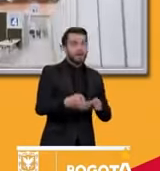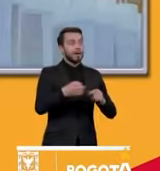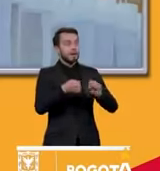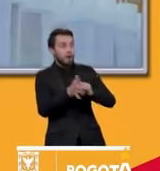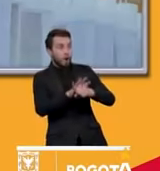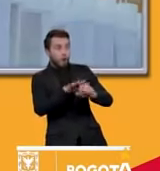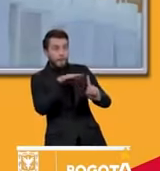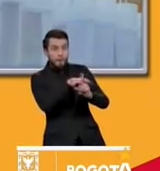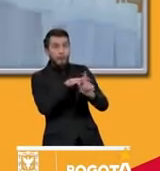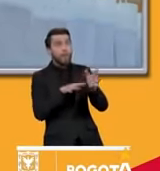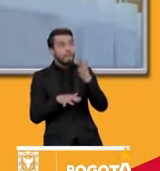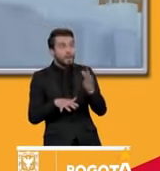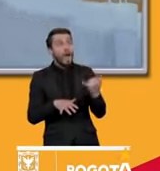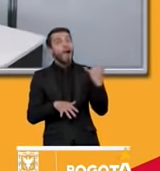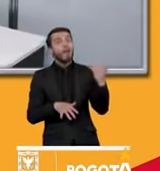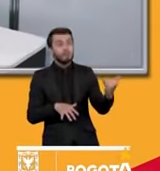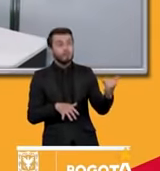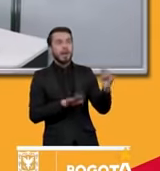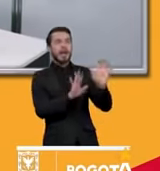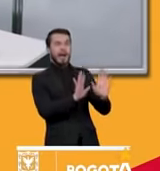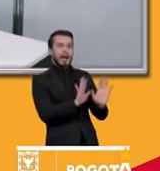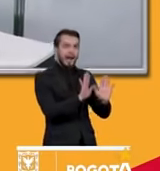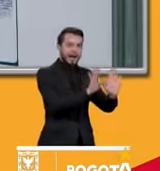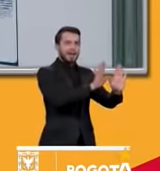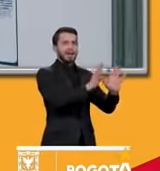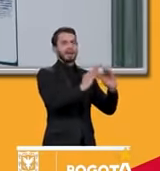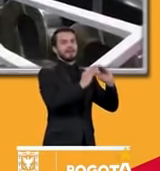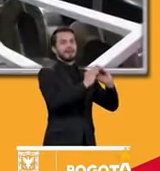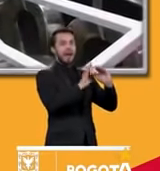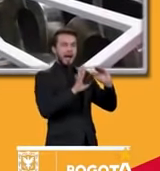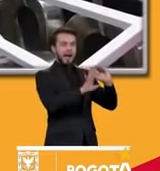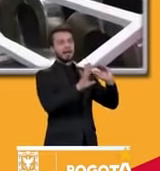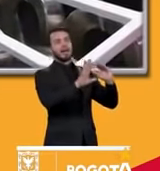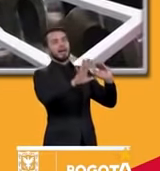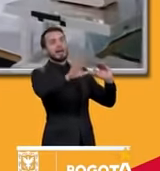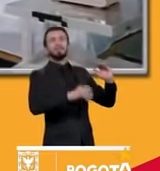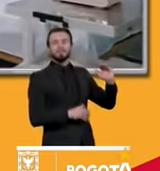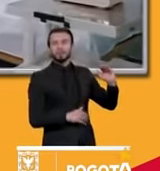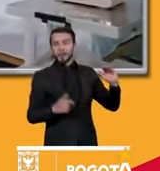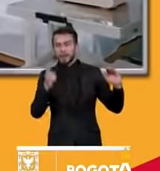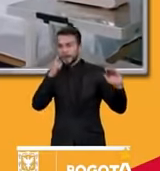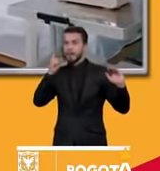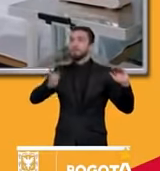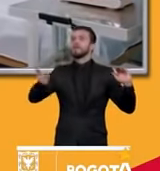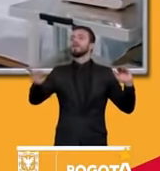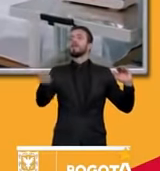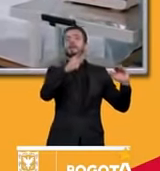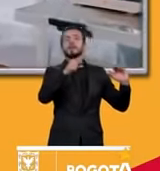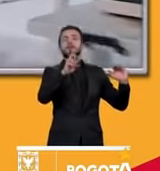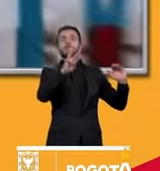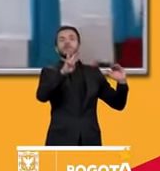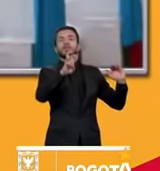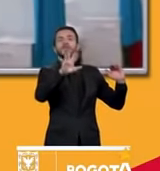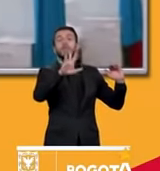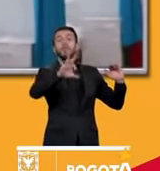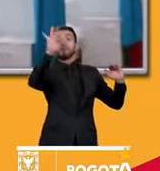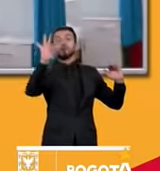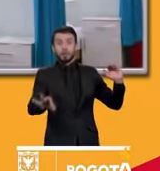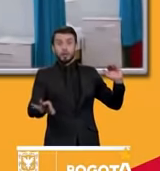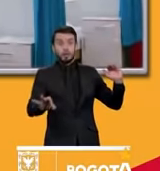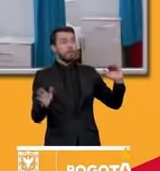su casa. Para eso tenemos 84 equipos domiciliarios. Ese manejo se hace centralizado, no importa qué